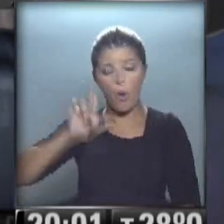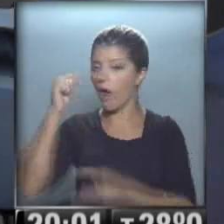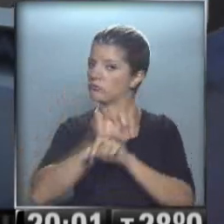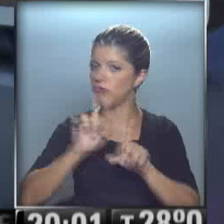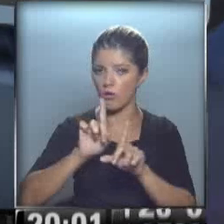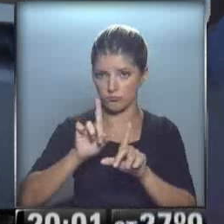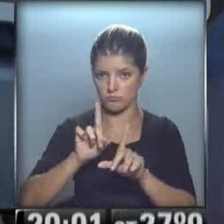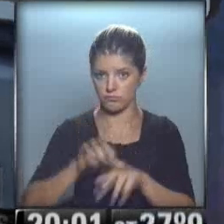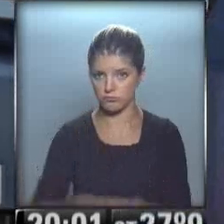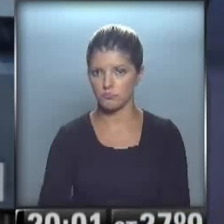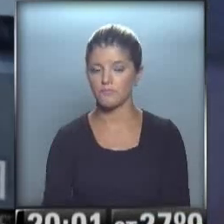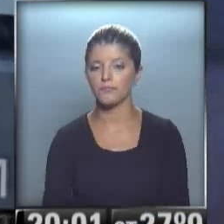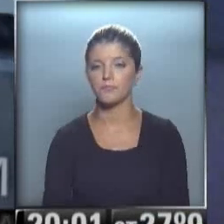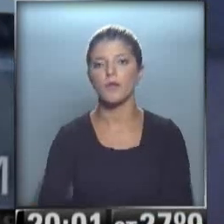problema.